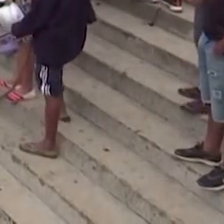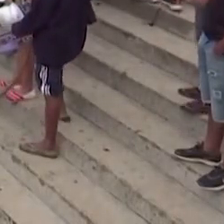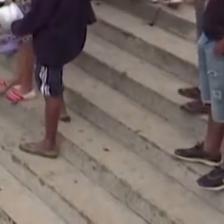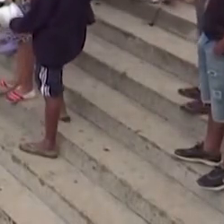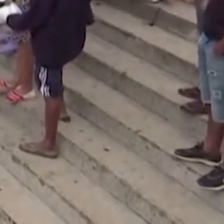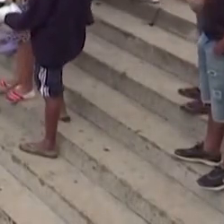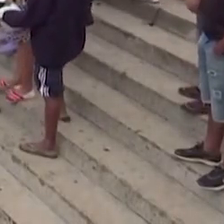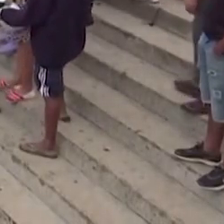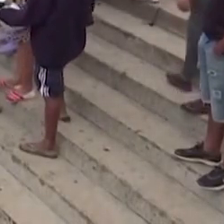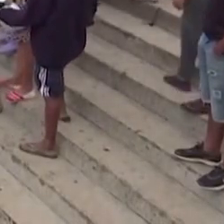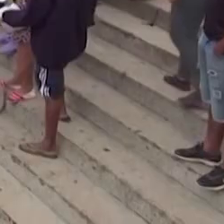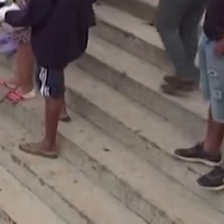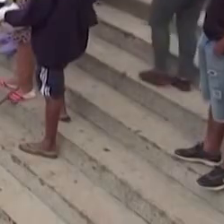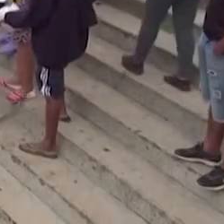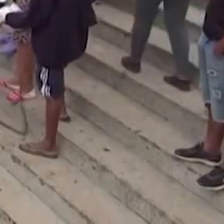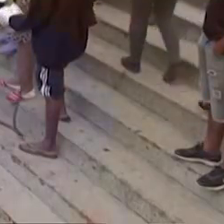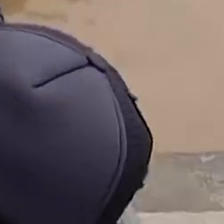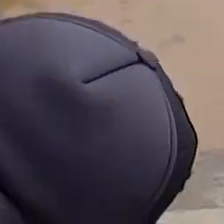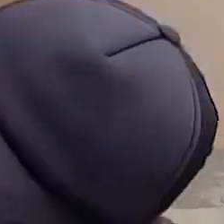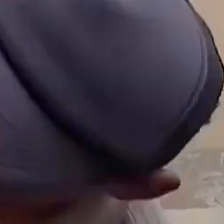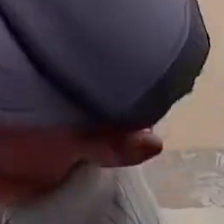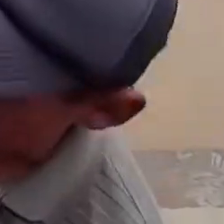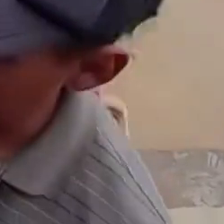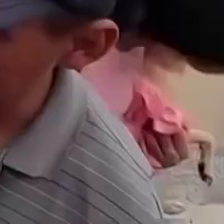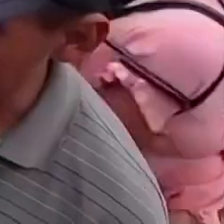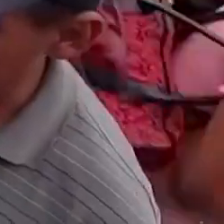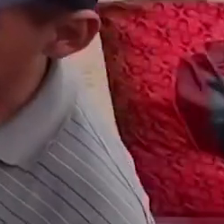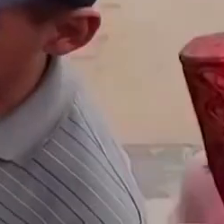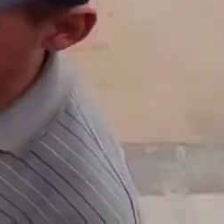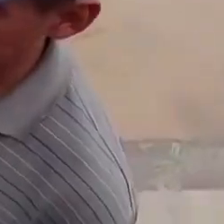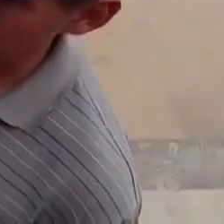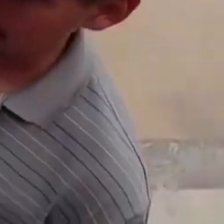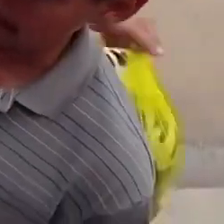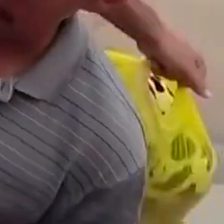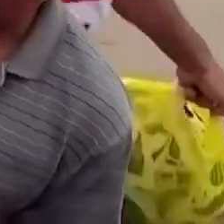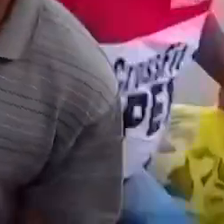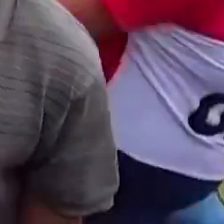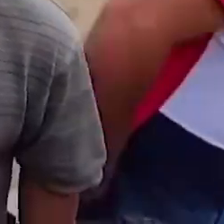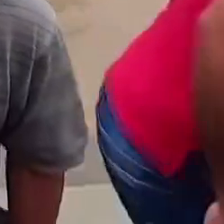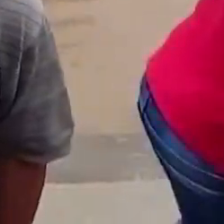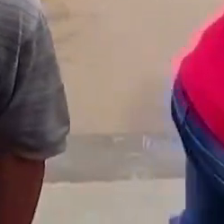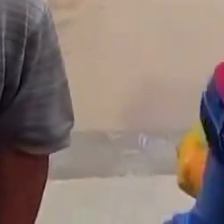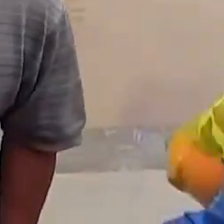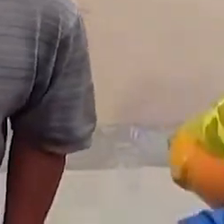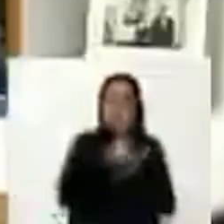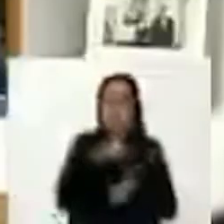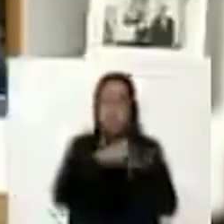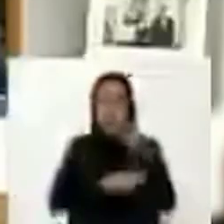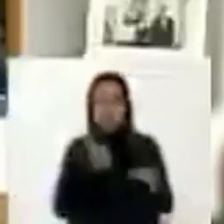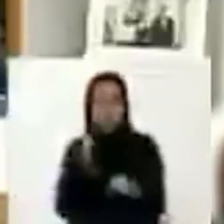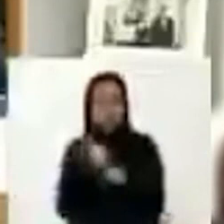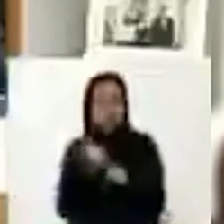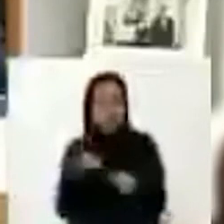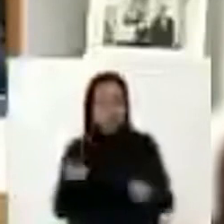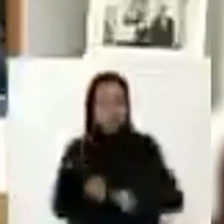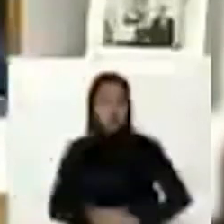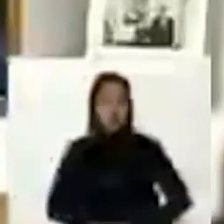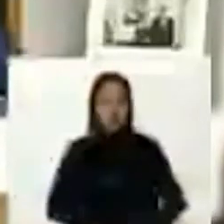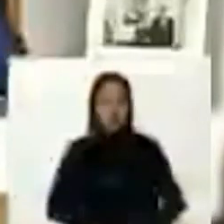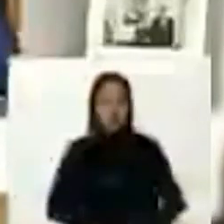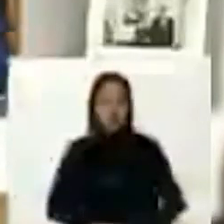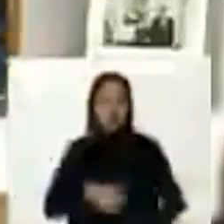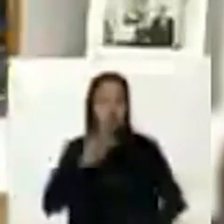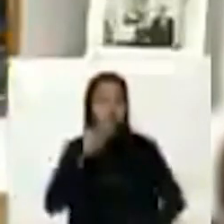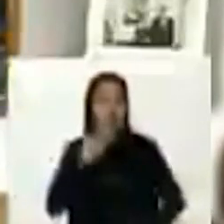ingreso de estas variantes, incluida la británica, cuyos casos, según Maduro, fueron detectados en el estado fronterizo de Apure. La llegada de la